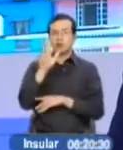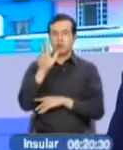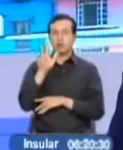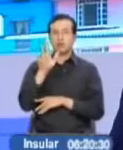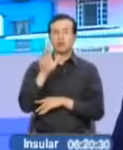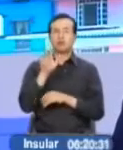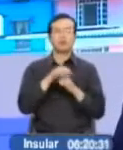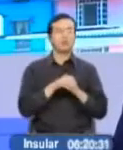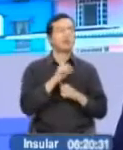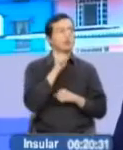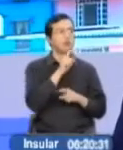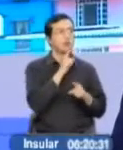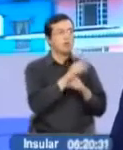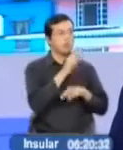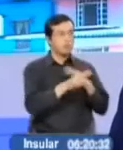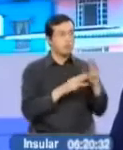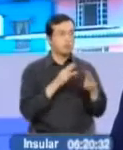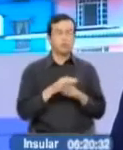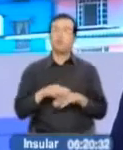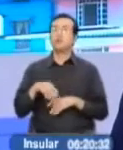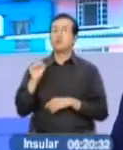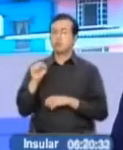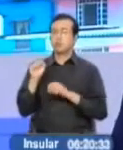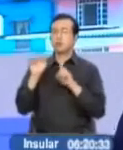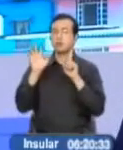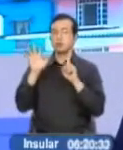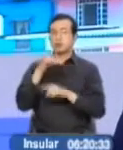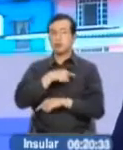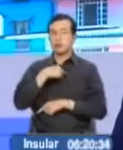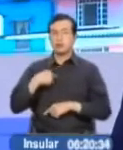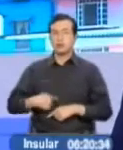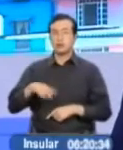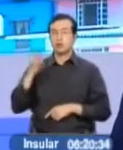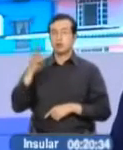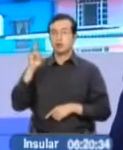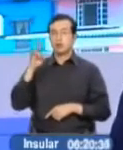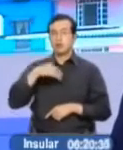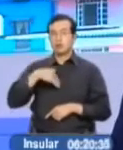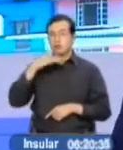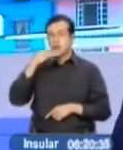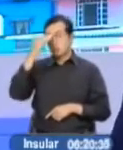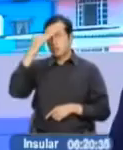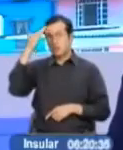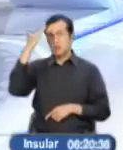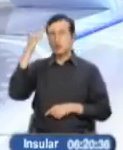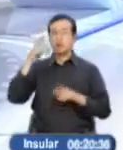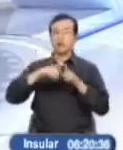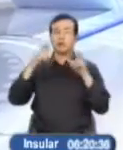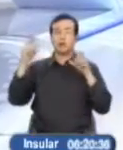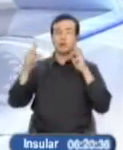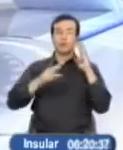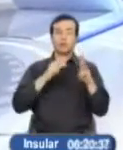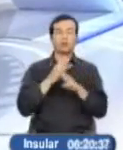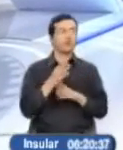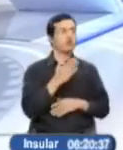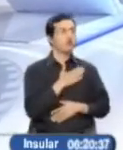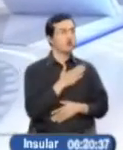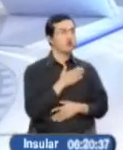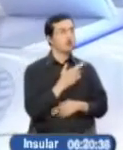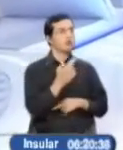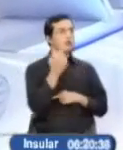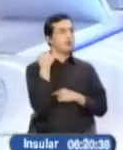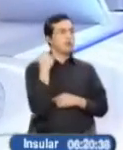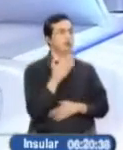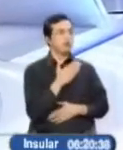Por supuesto. 6 en China y 17 en Arabia Saudita, entre las más grandes del mundo. Cuando dice he tenido el privilegio